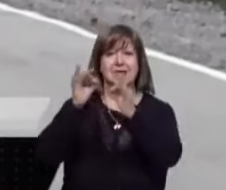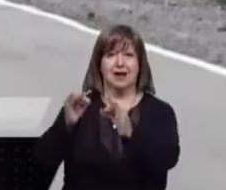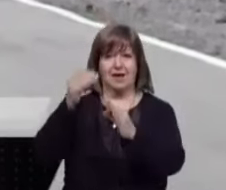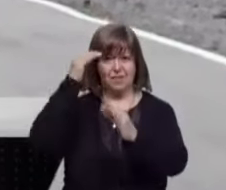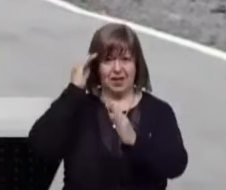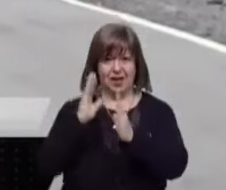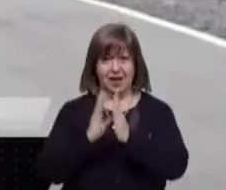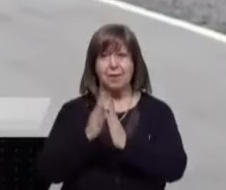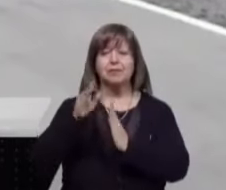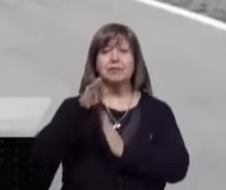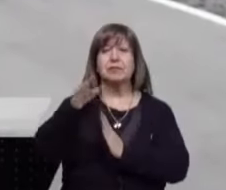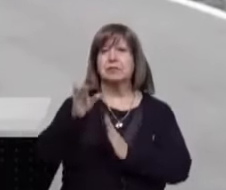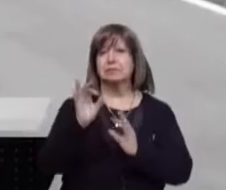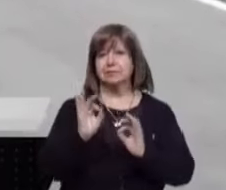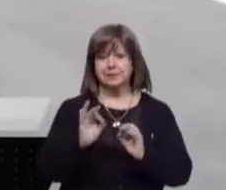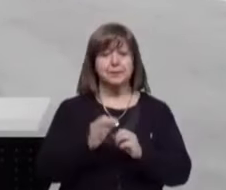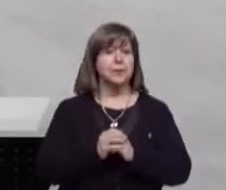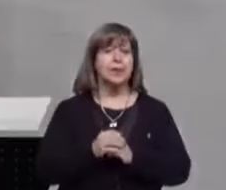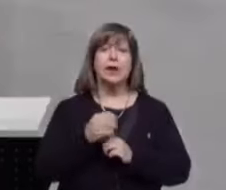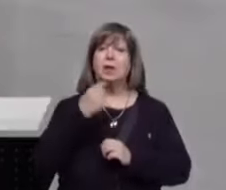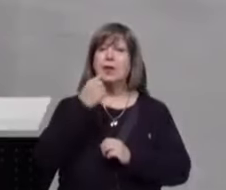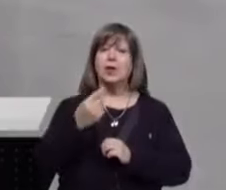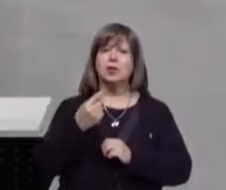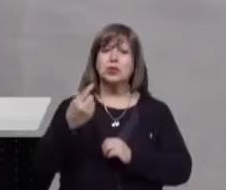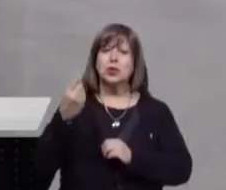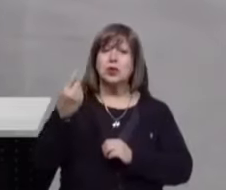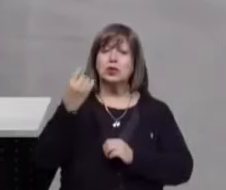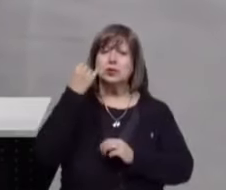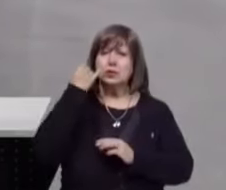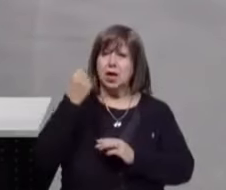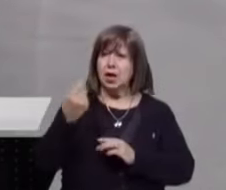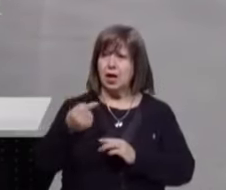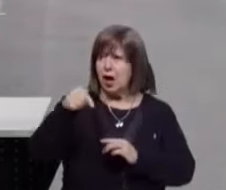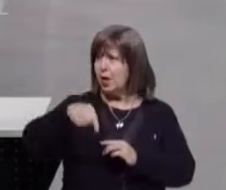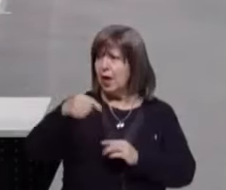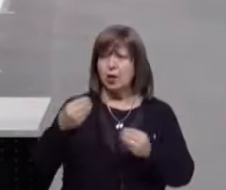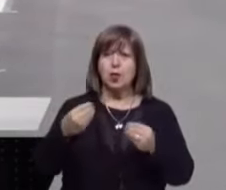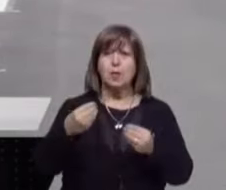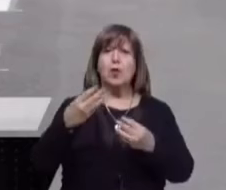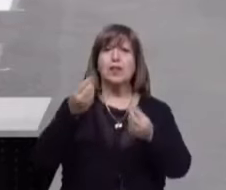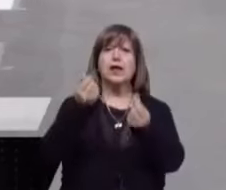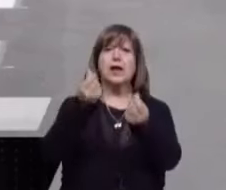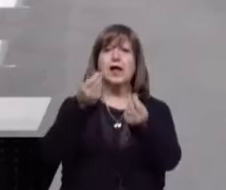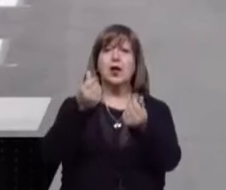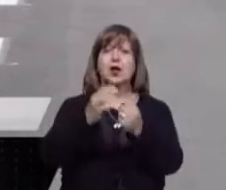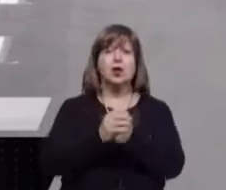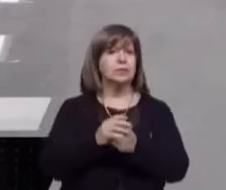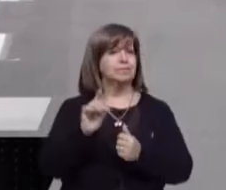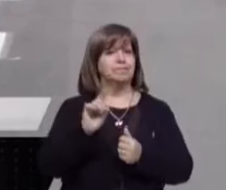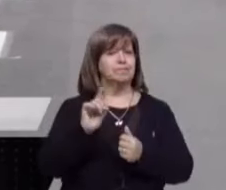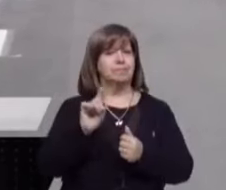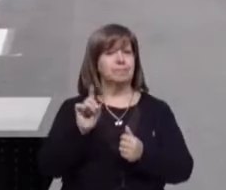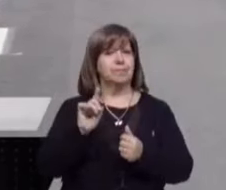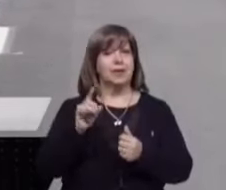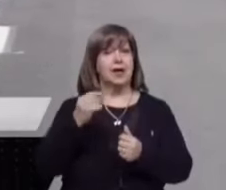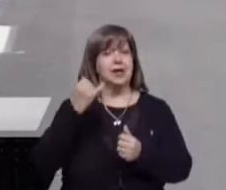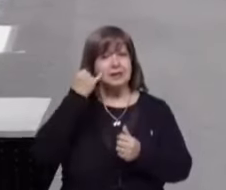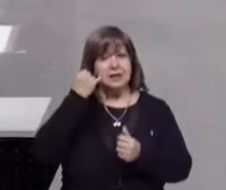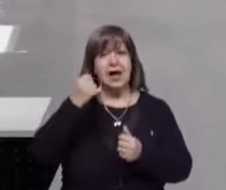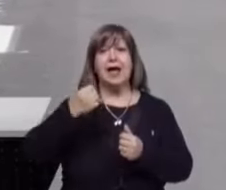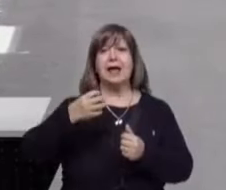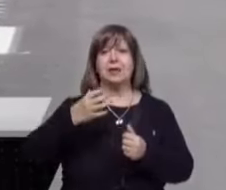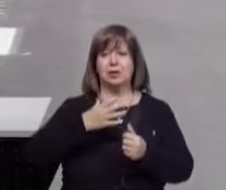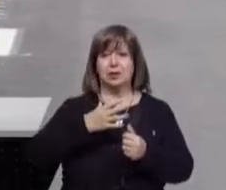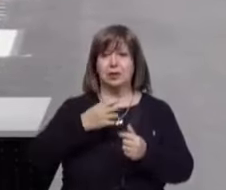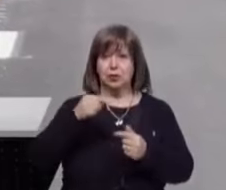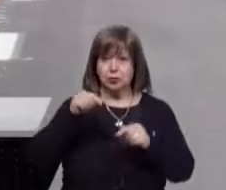que absolutamente entendible y este segundo tramo fue con recursos nacionales propios como colchón inicial con